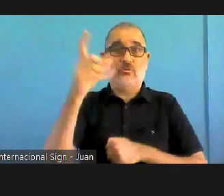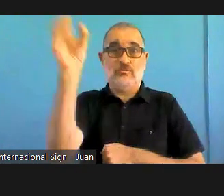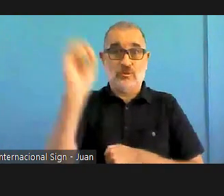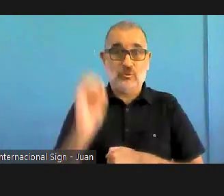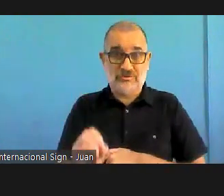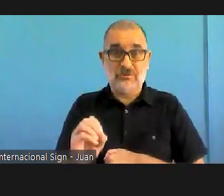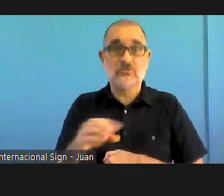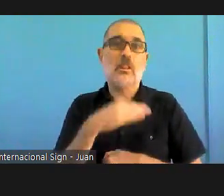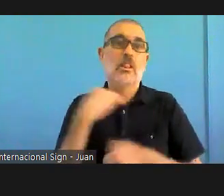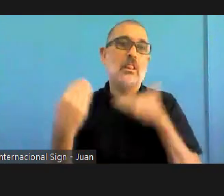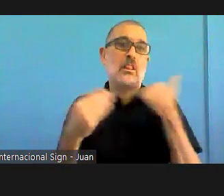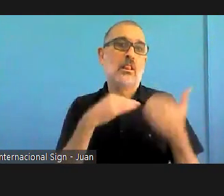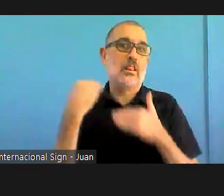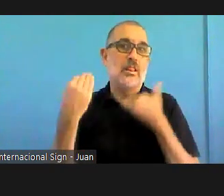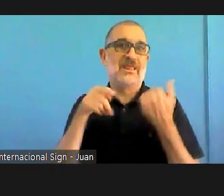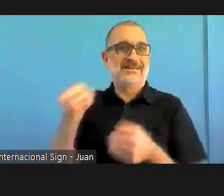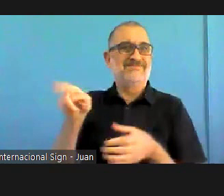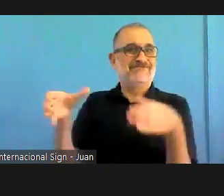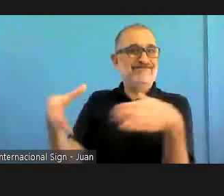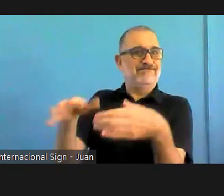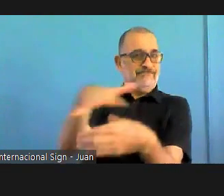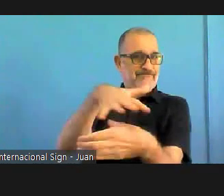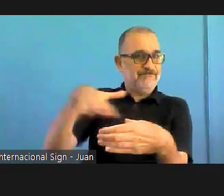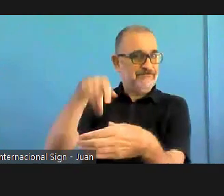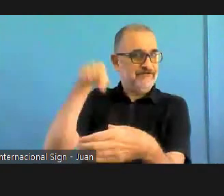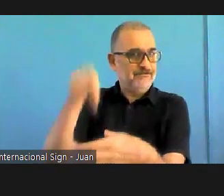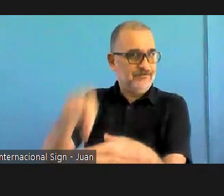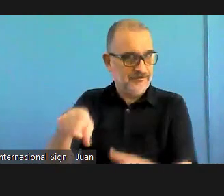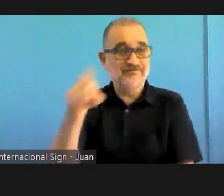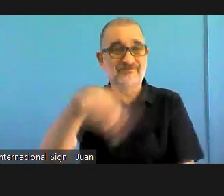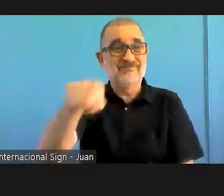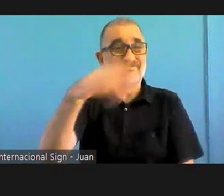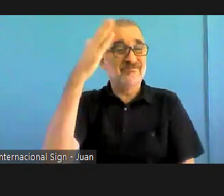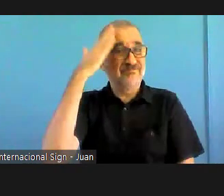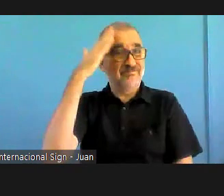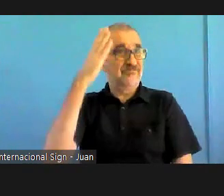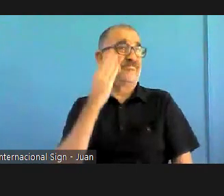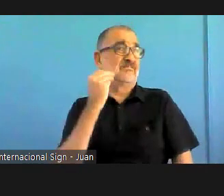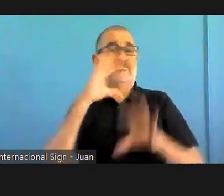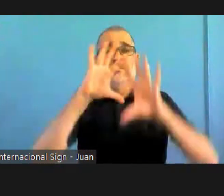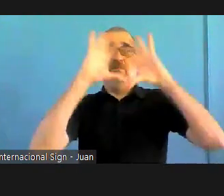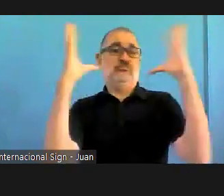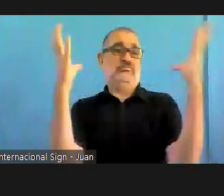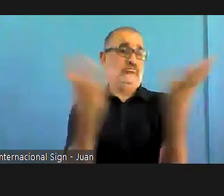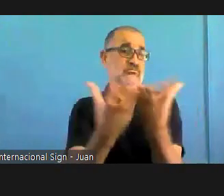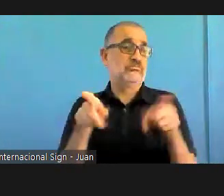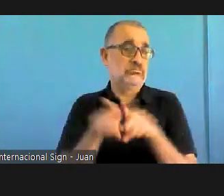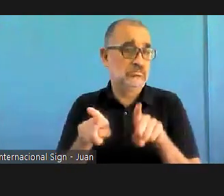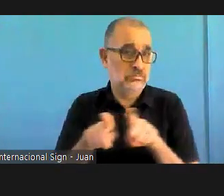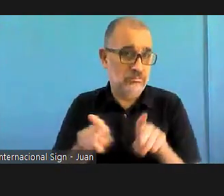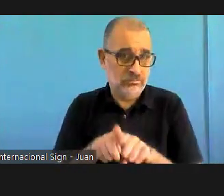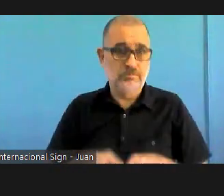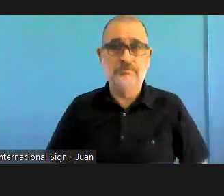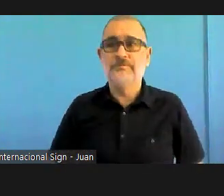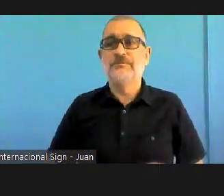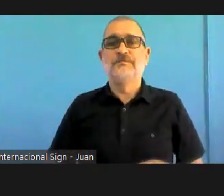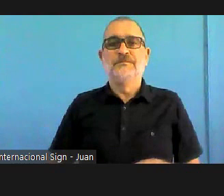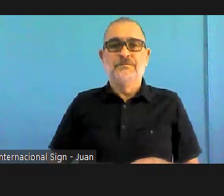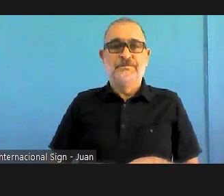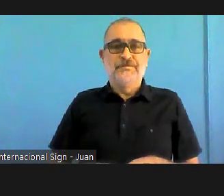dieron en ese grupo de personas. Y esa fue la misma experiencia que se vio en el mundo entero. Y esto muestra que